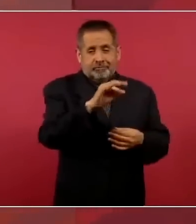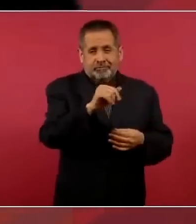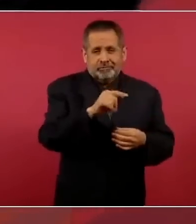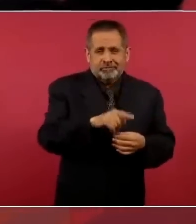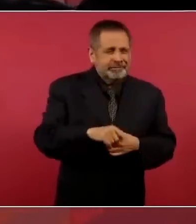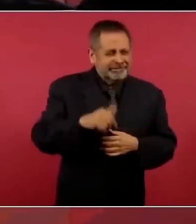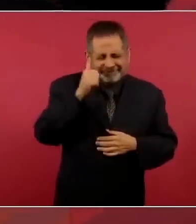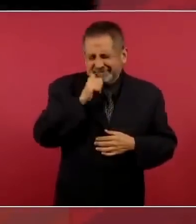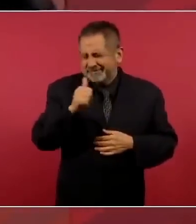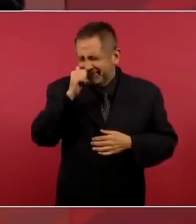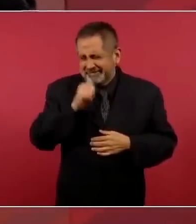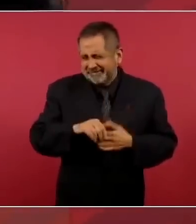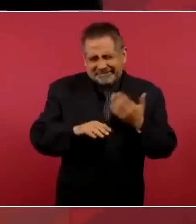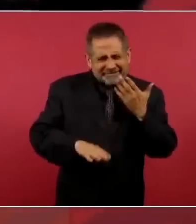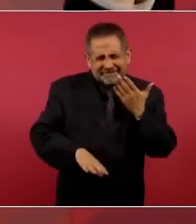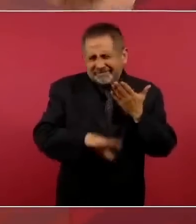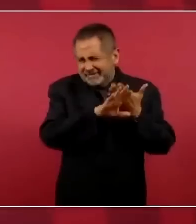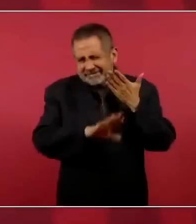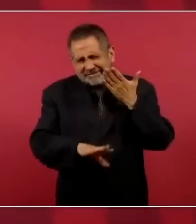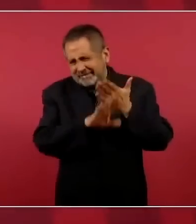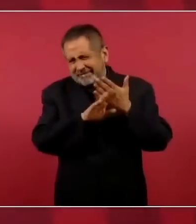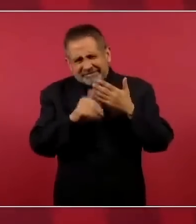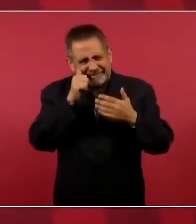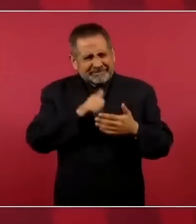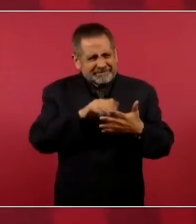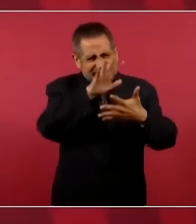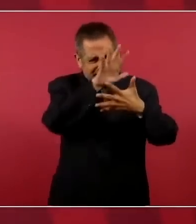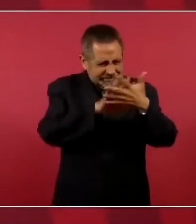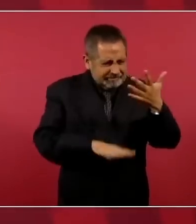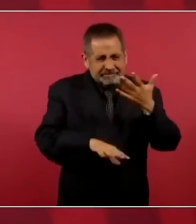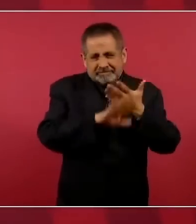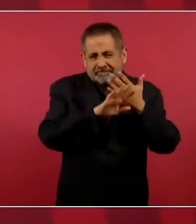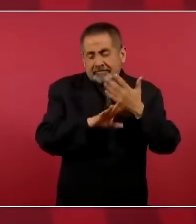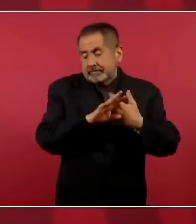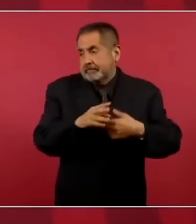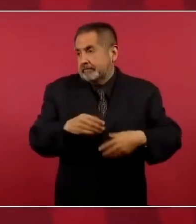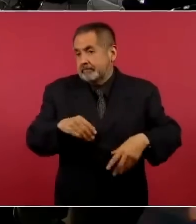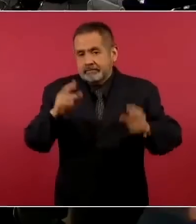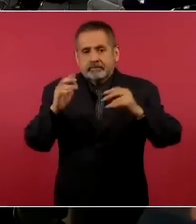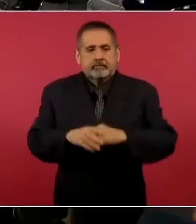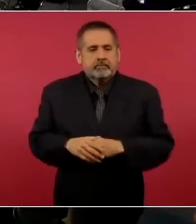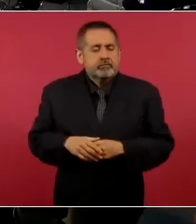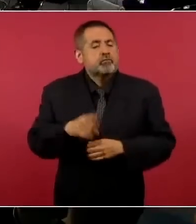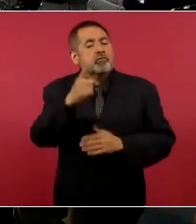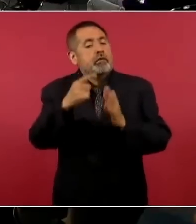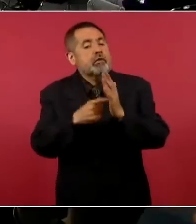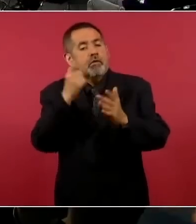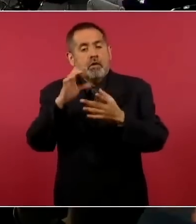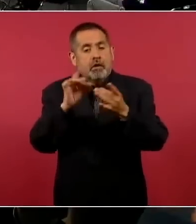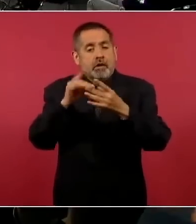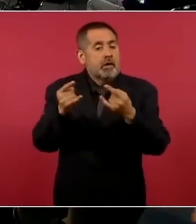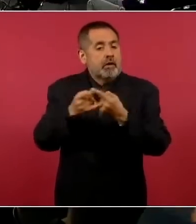en contra completo, una vez el finado